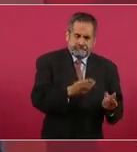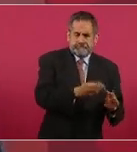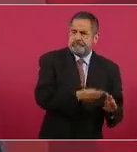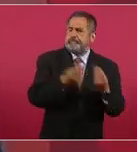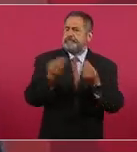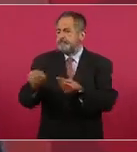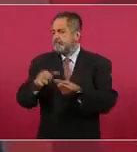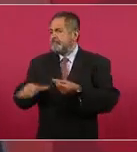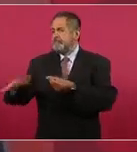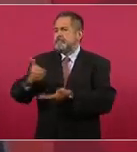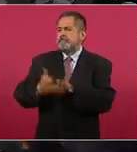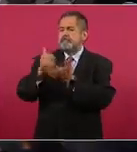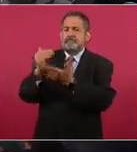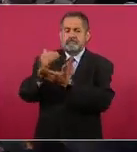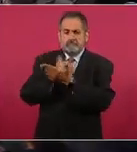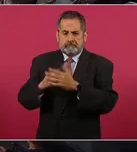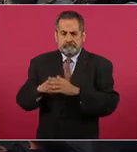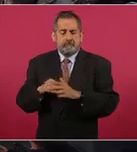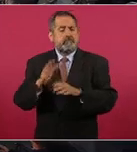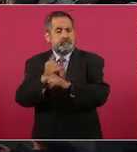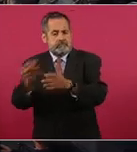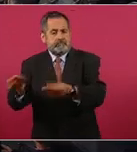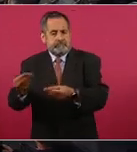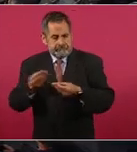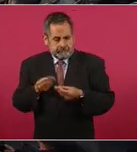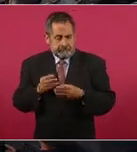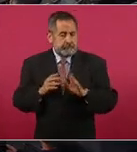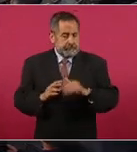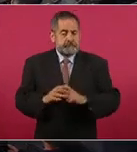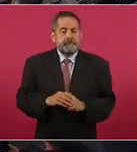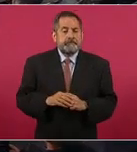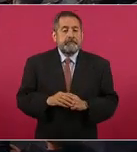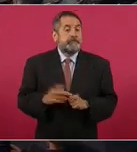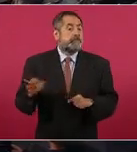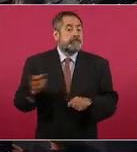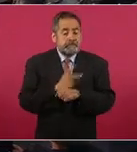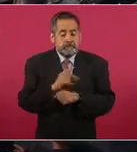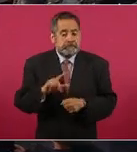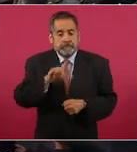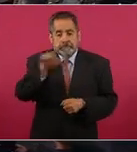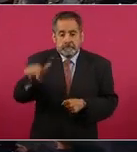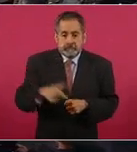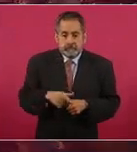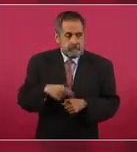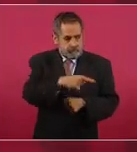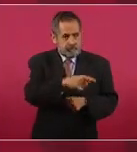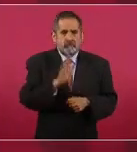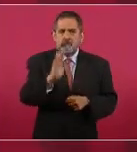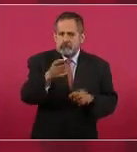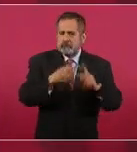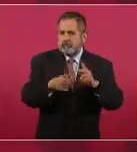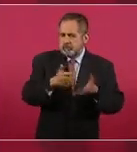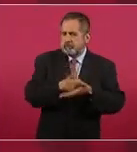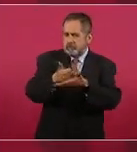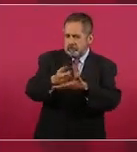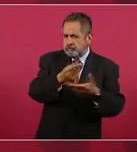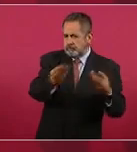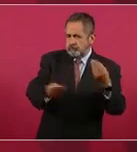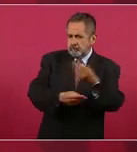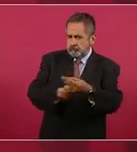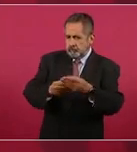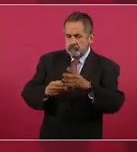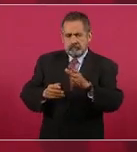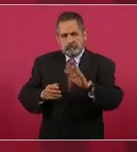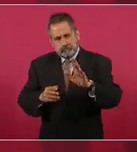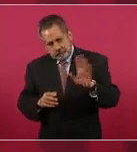escasez. Tengo la información que después de eso ya estaban ayudando, pero